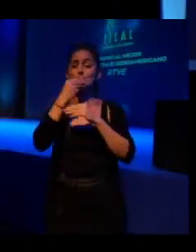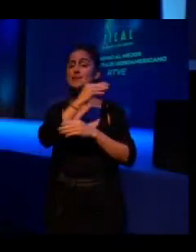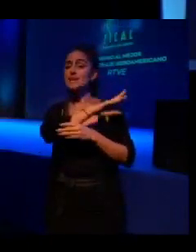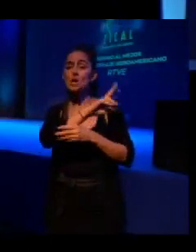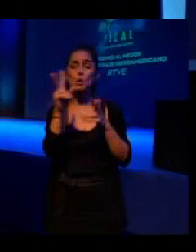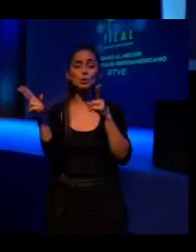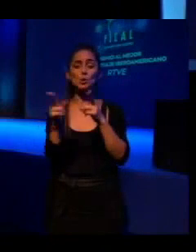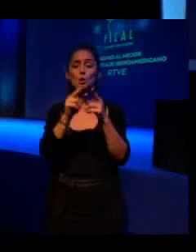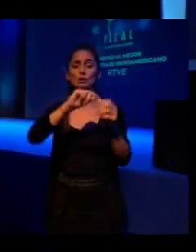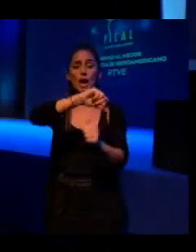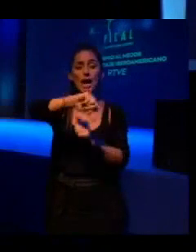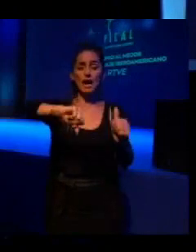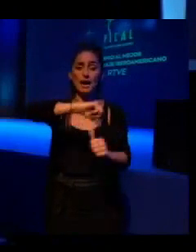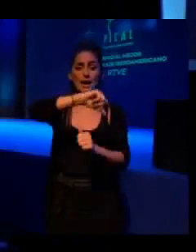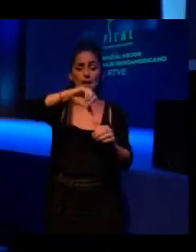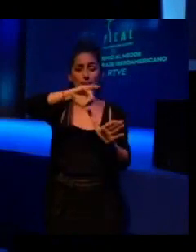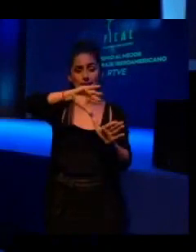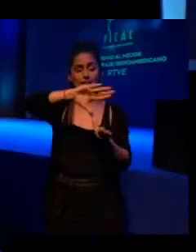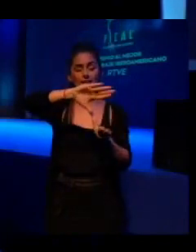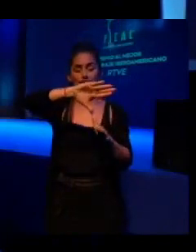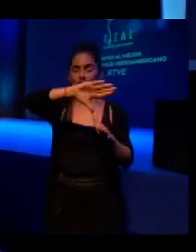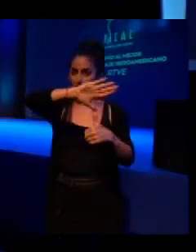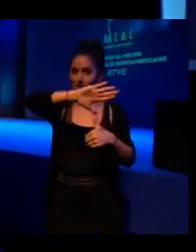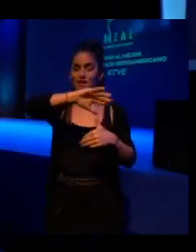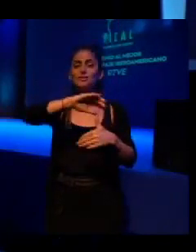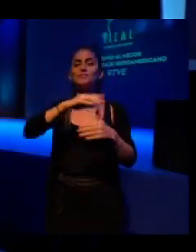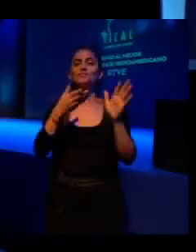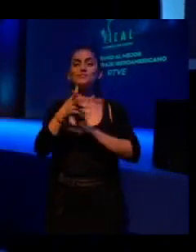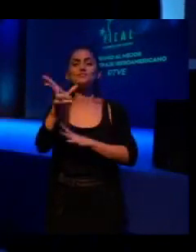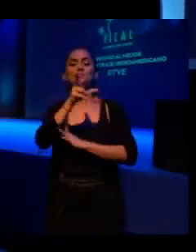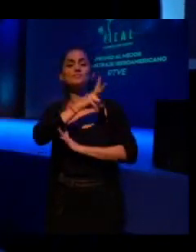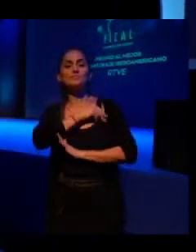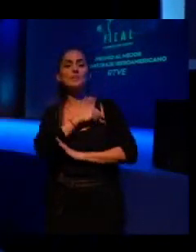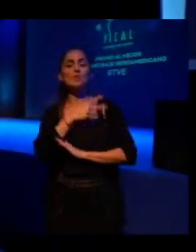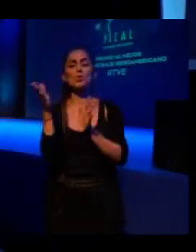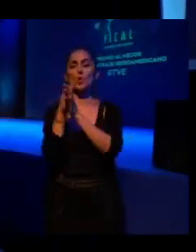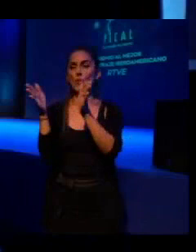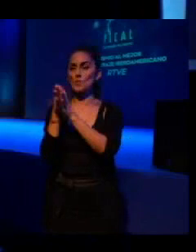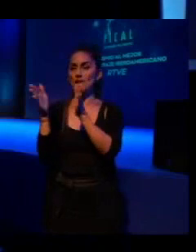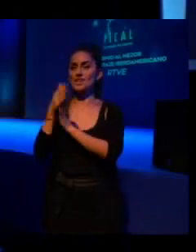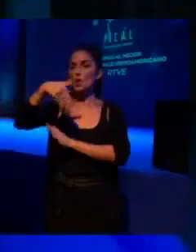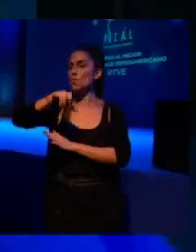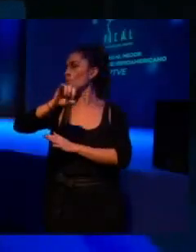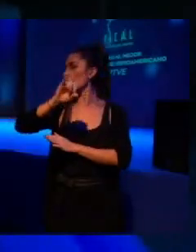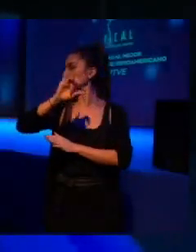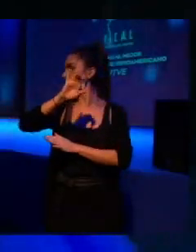para entregar este galardón está con nosotros mi compañero de Radio Televisión Española, Moisés Rodríguez.